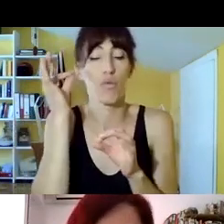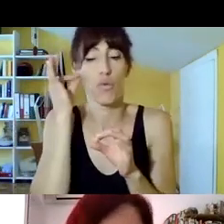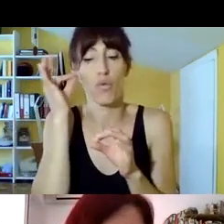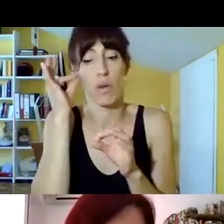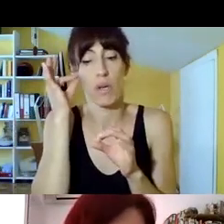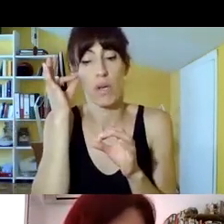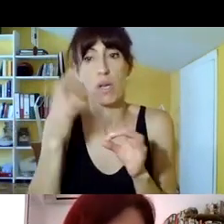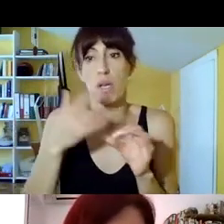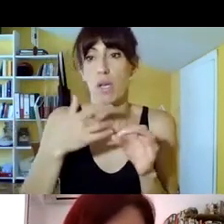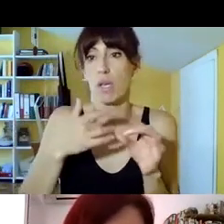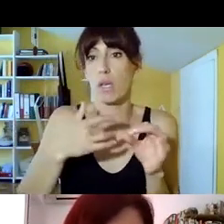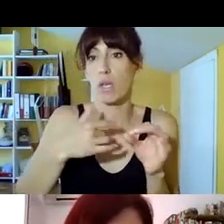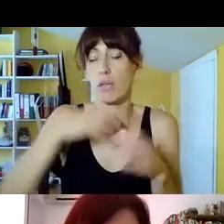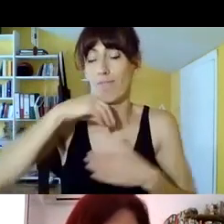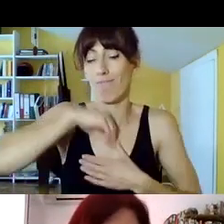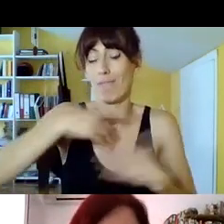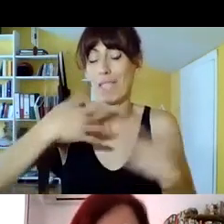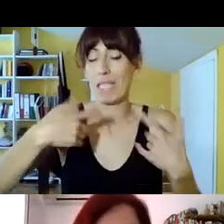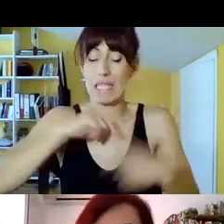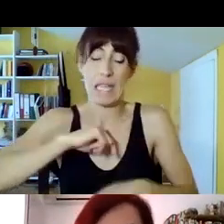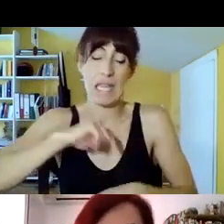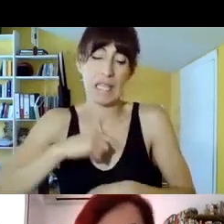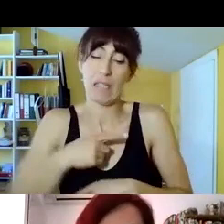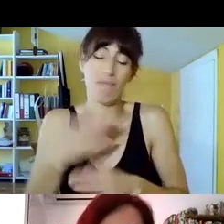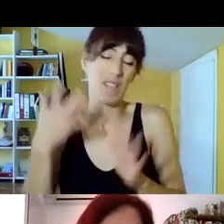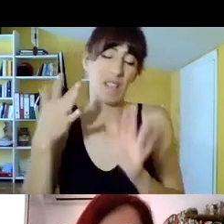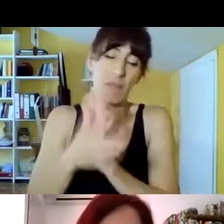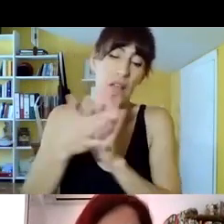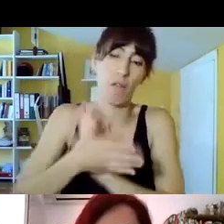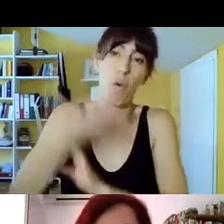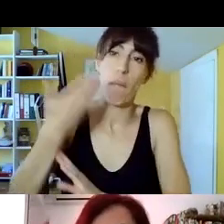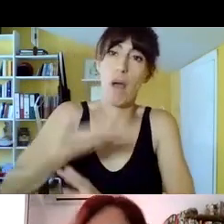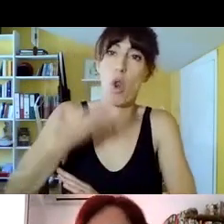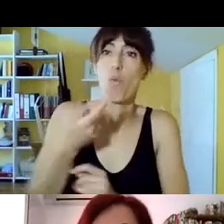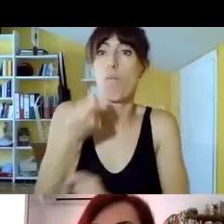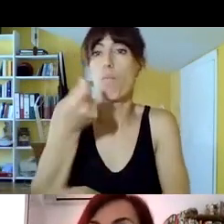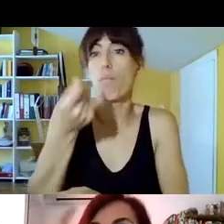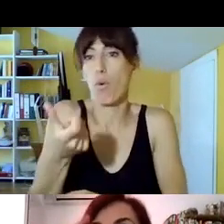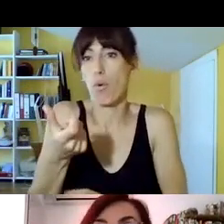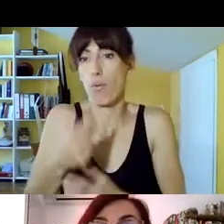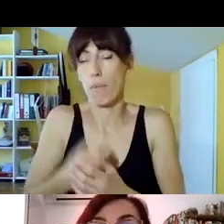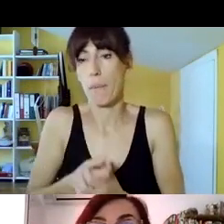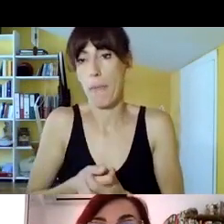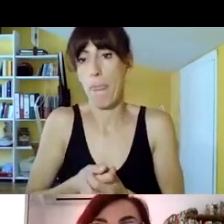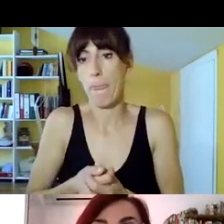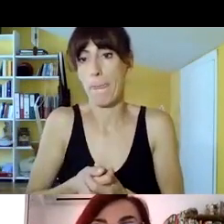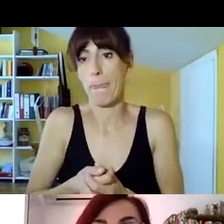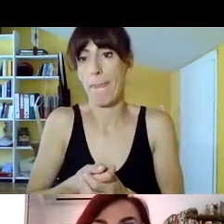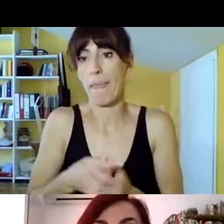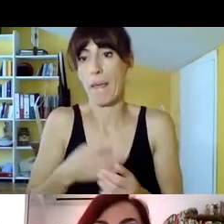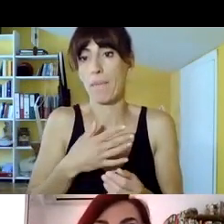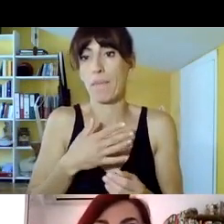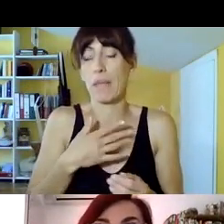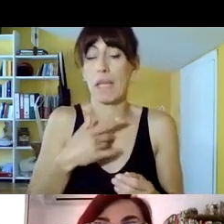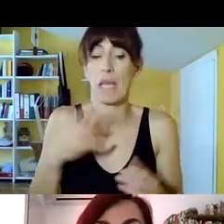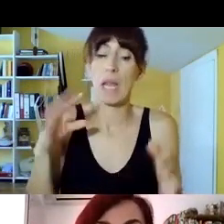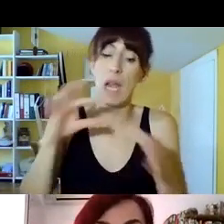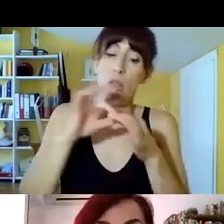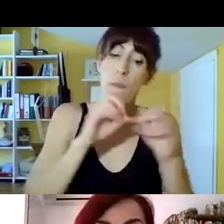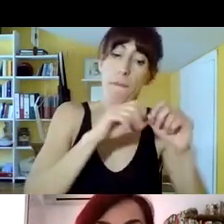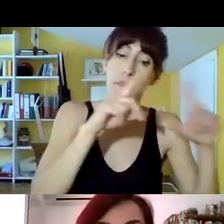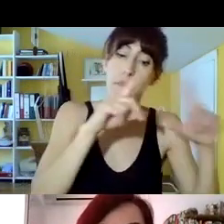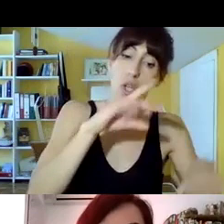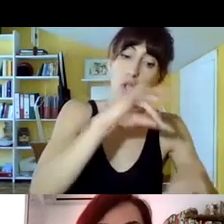y que tiene poco valor explicativo, ¿no? O sea que esto es una cosa con la que tiene más que ver con el marco sanitario de entender y